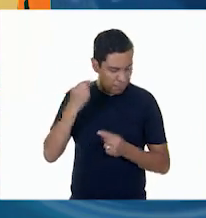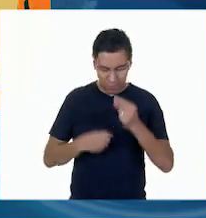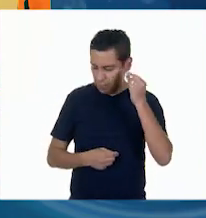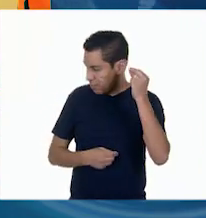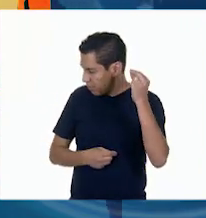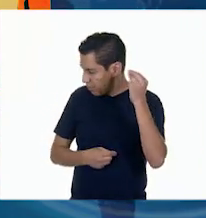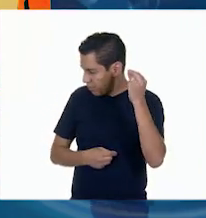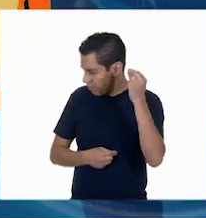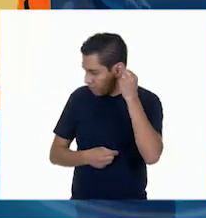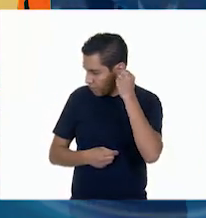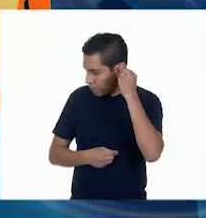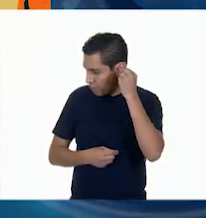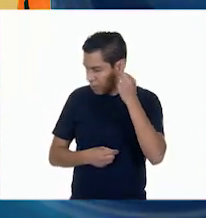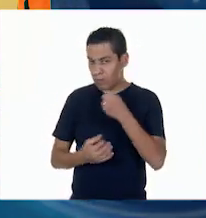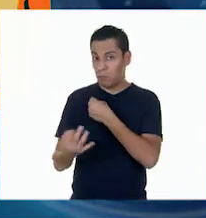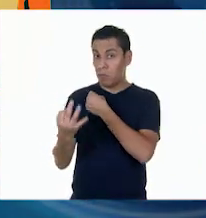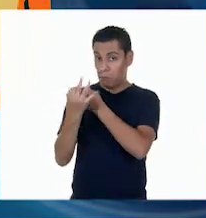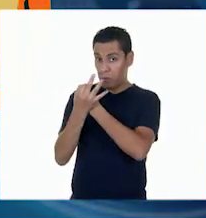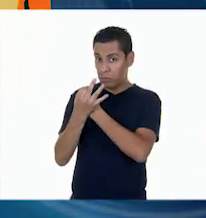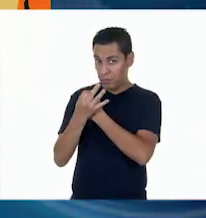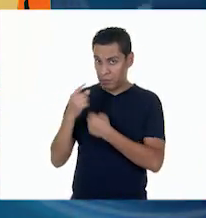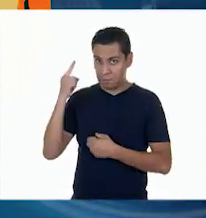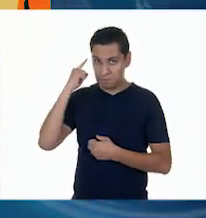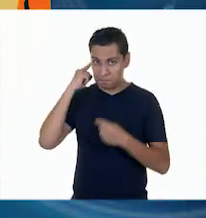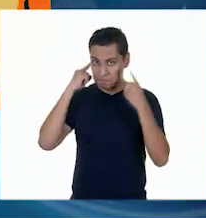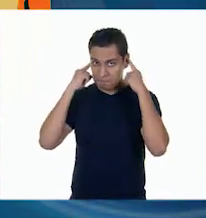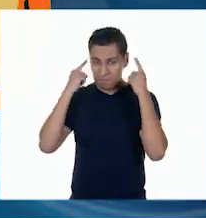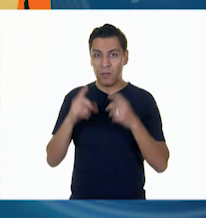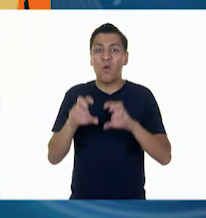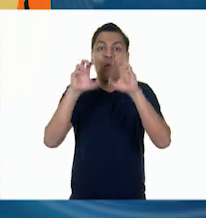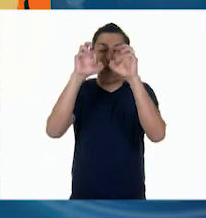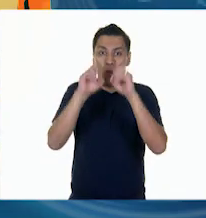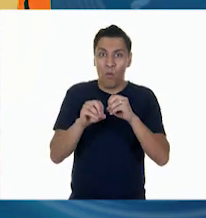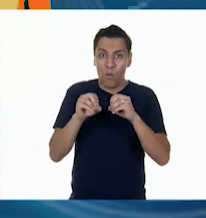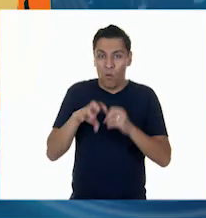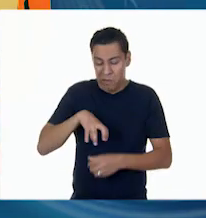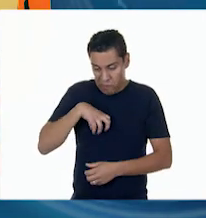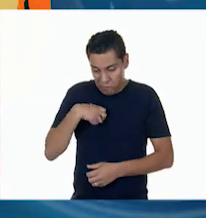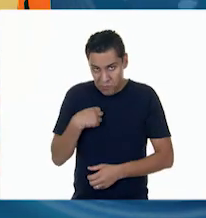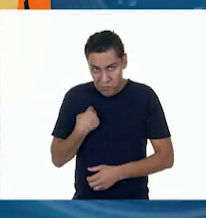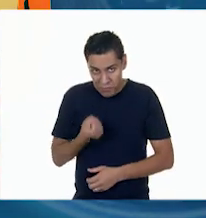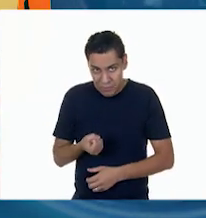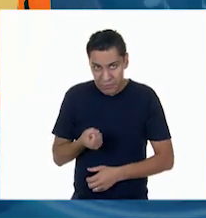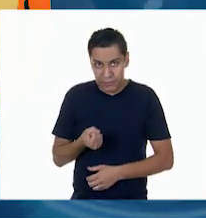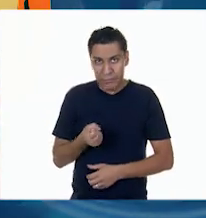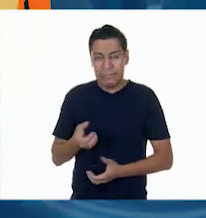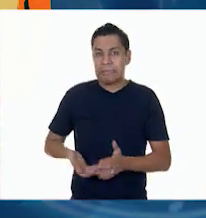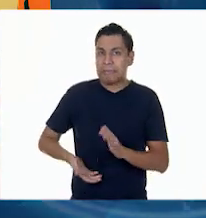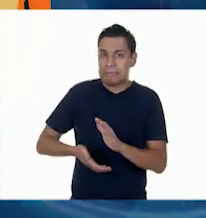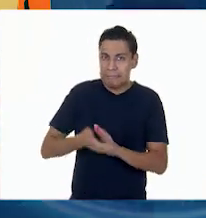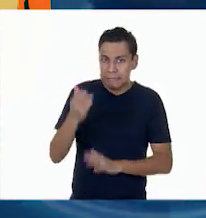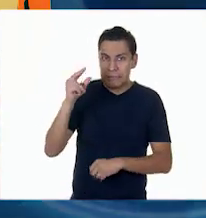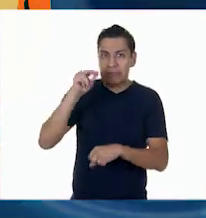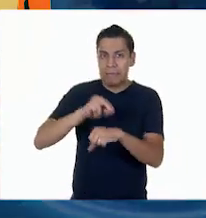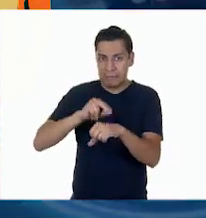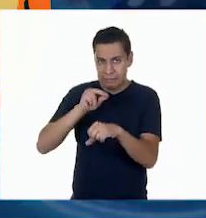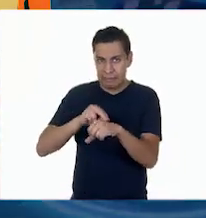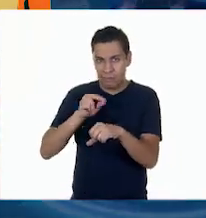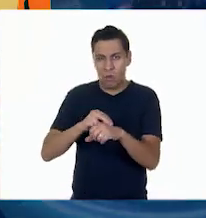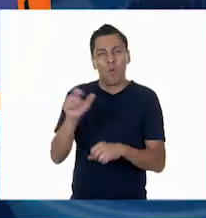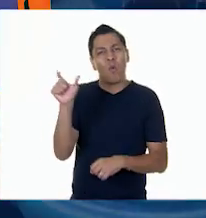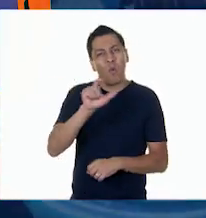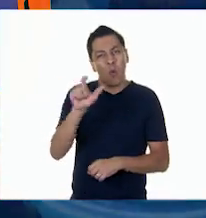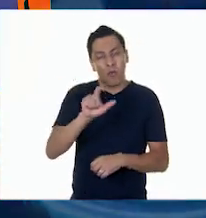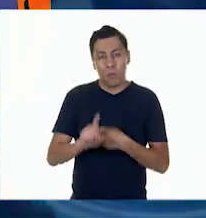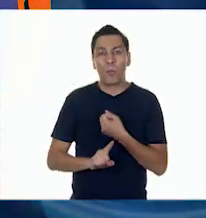protegerlos. Y otra cosa que nos puede ayudar es tratar de solamente acudir al médico cuando